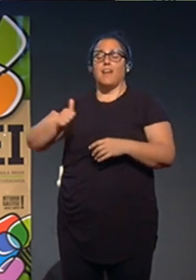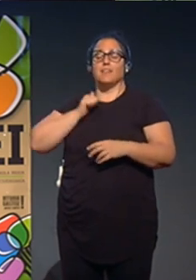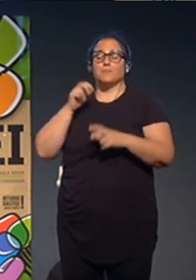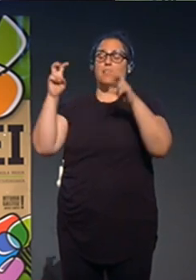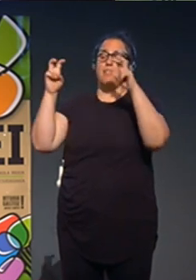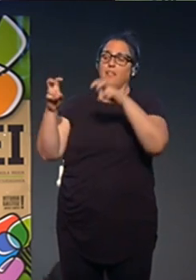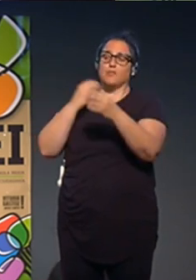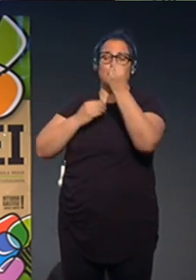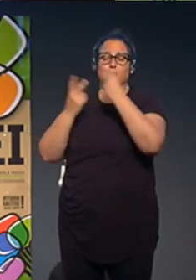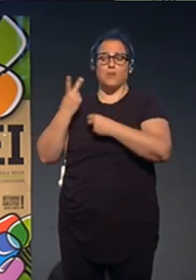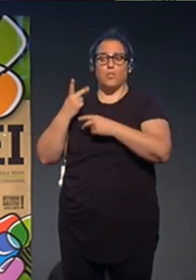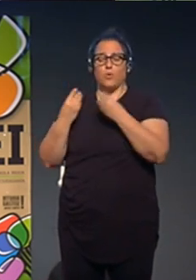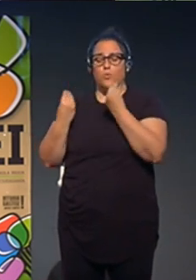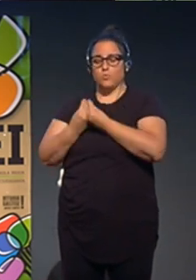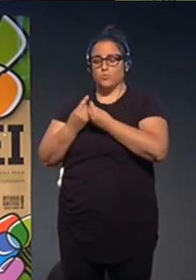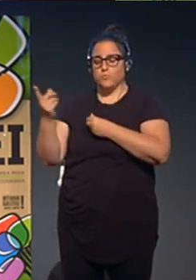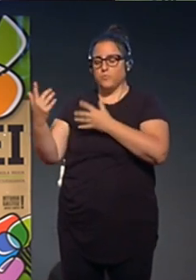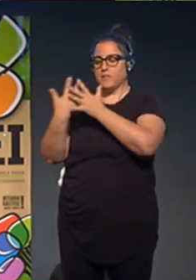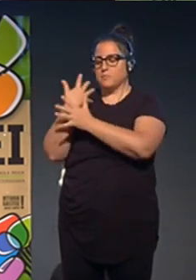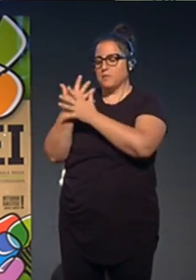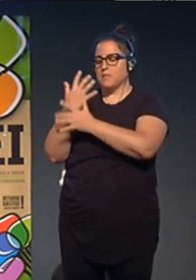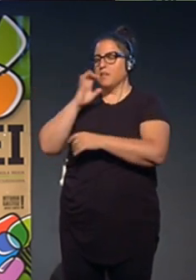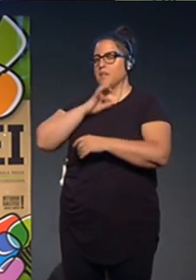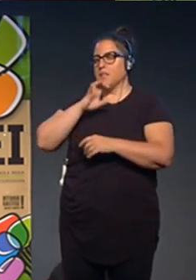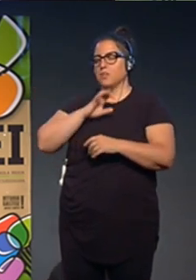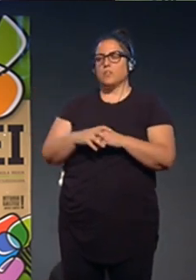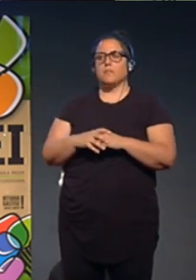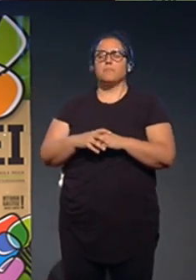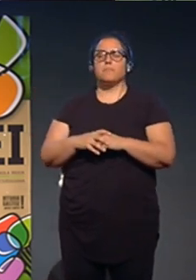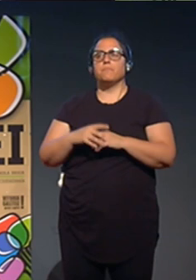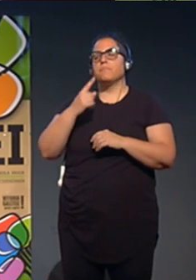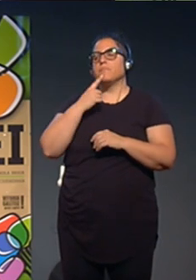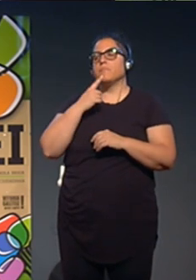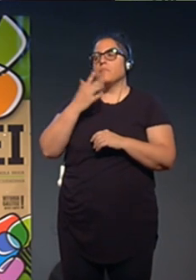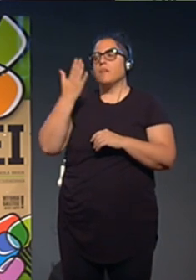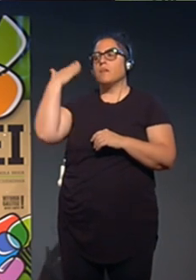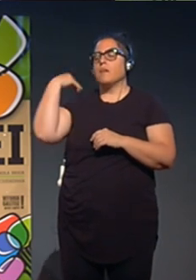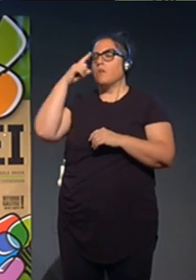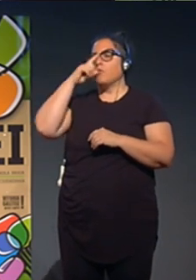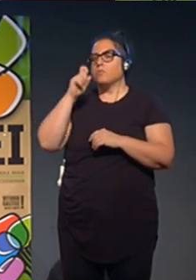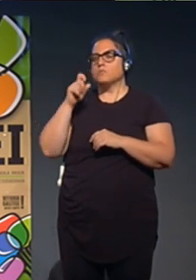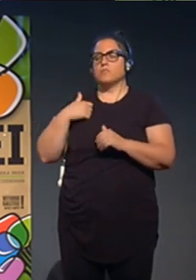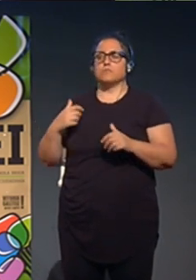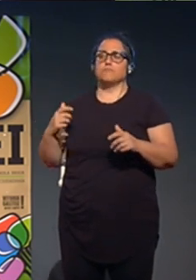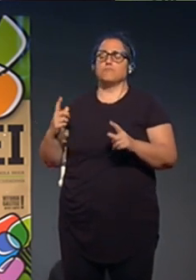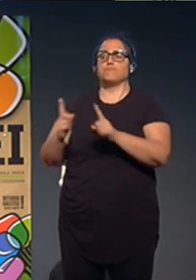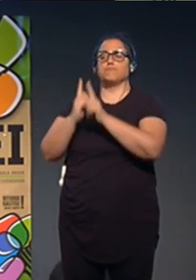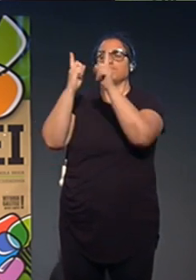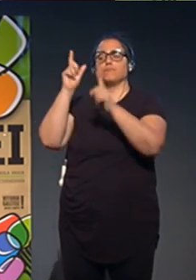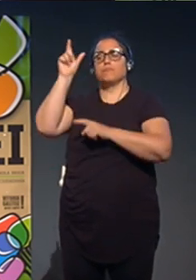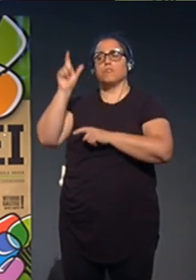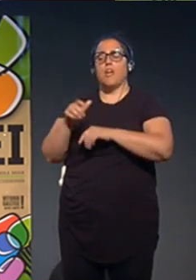él me contaba una anécdota Ah de Que cómo hace unos años antes se había encontrado con un amigo eh